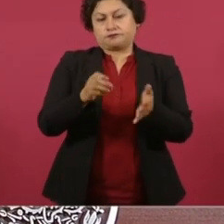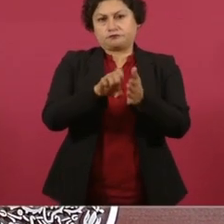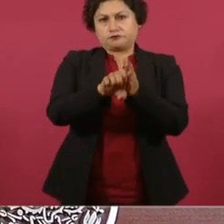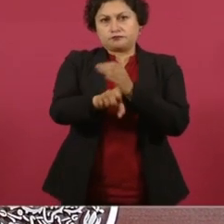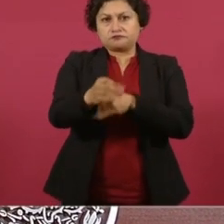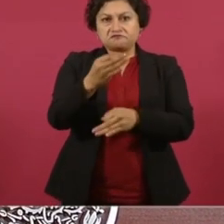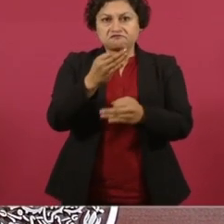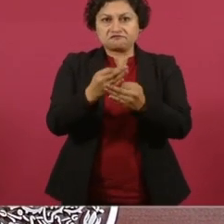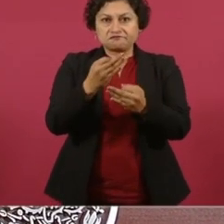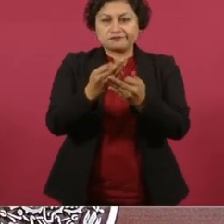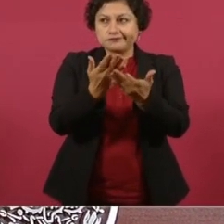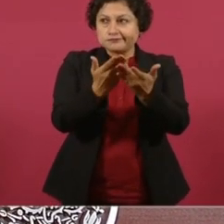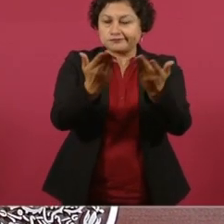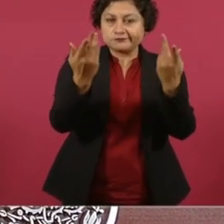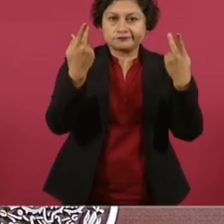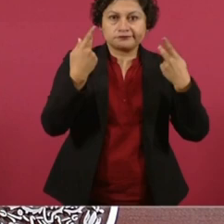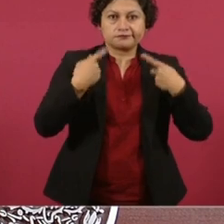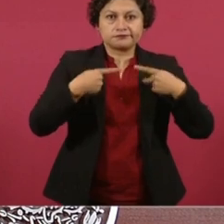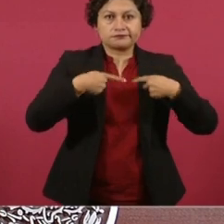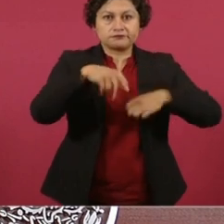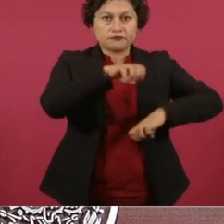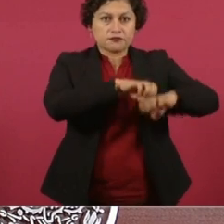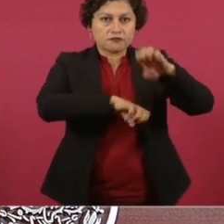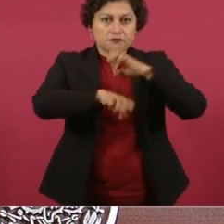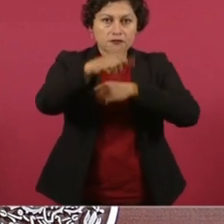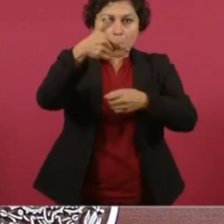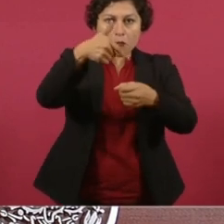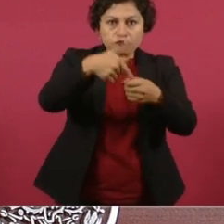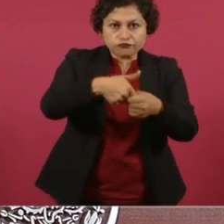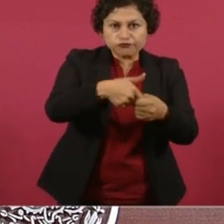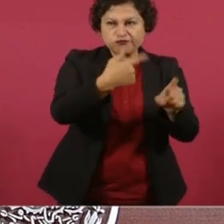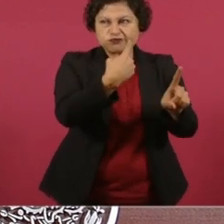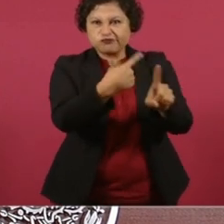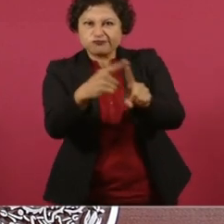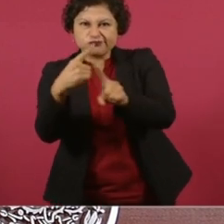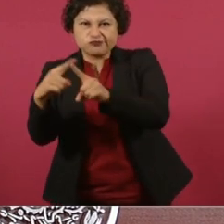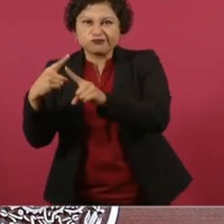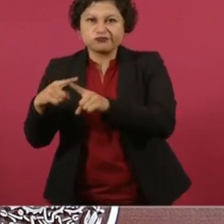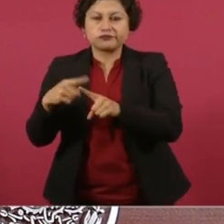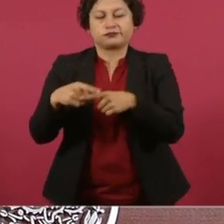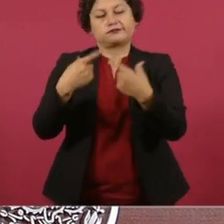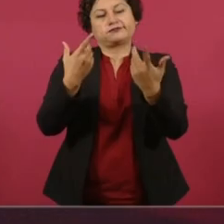gasolineros, a los que tienen las concesiones para